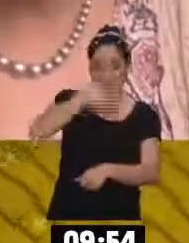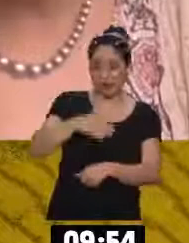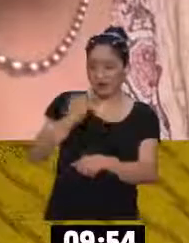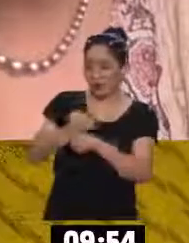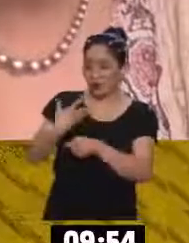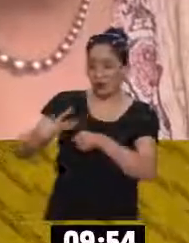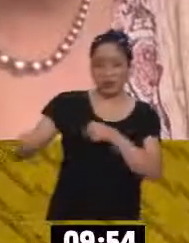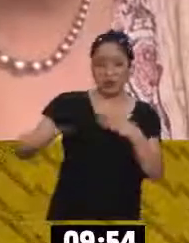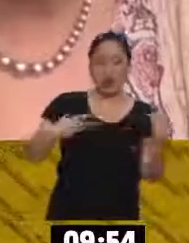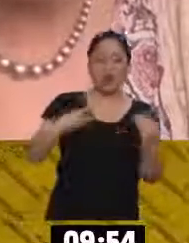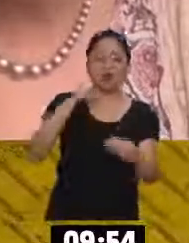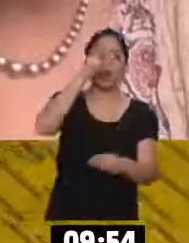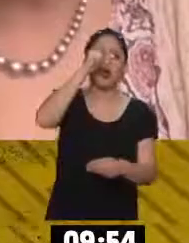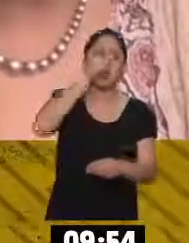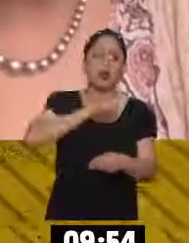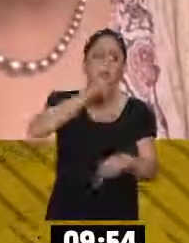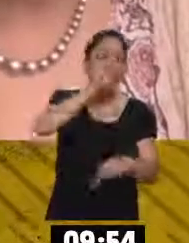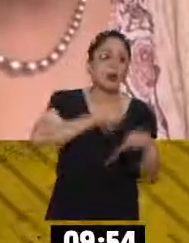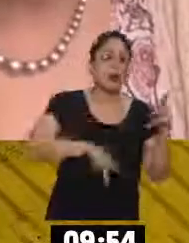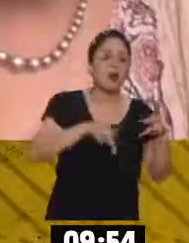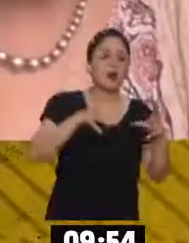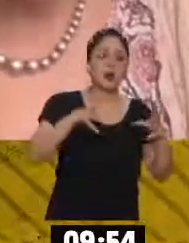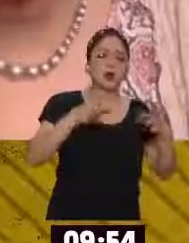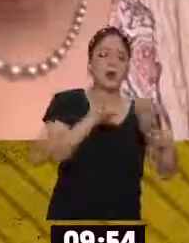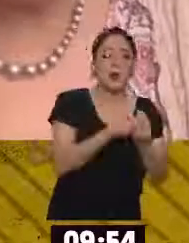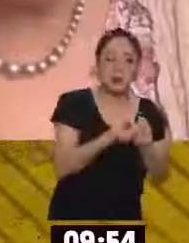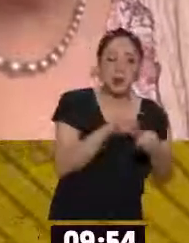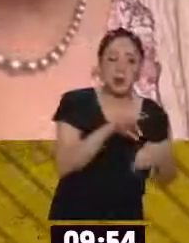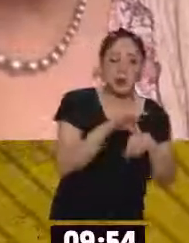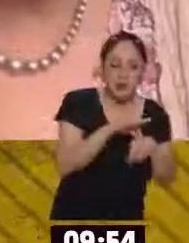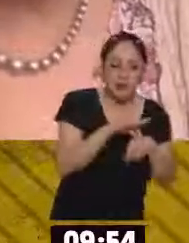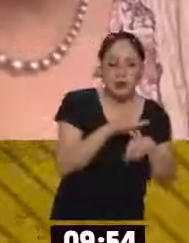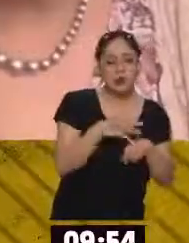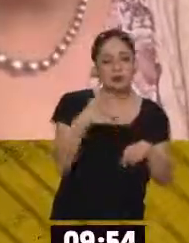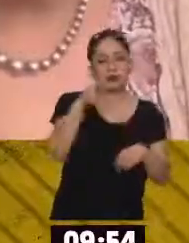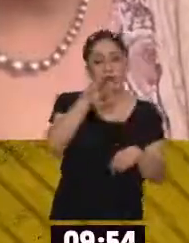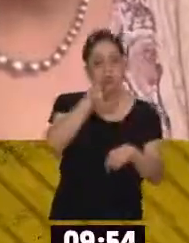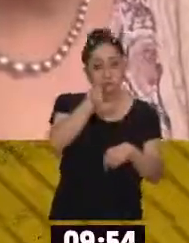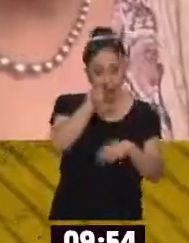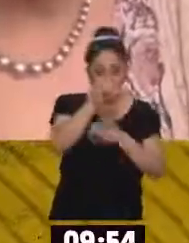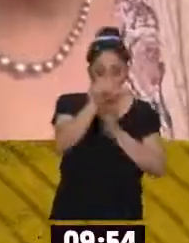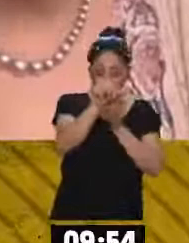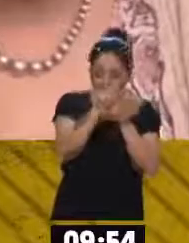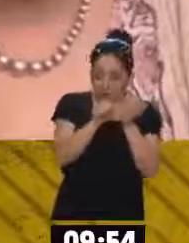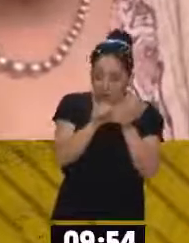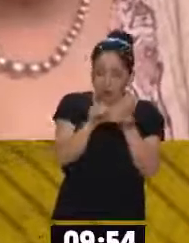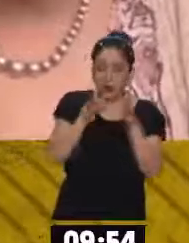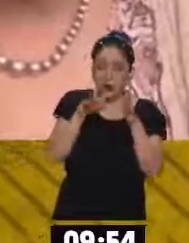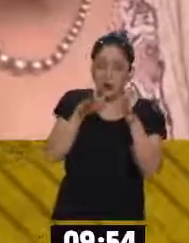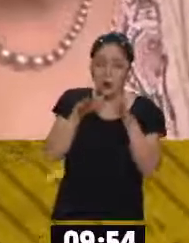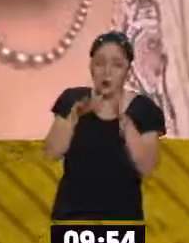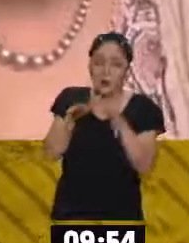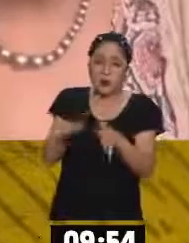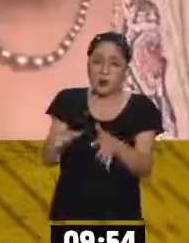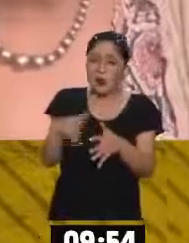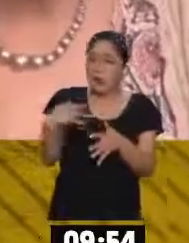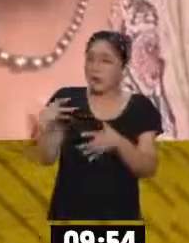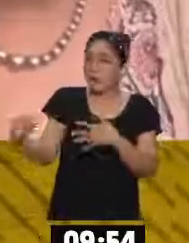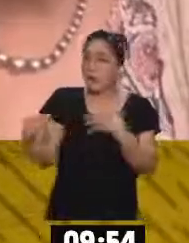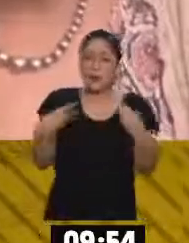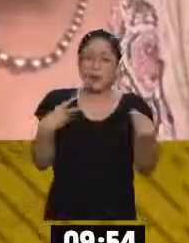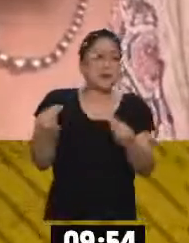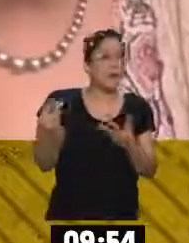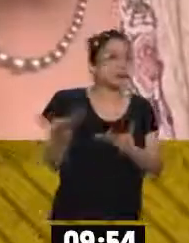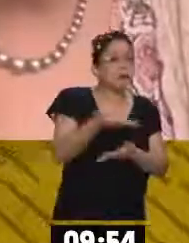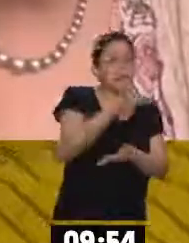trabajar solos desde su casa, con esto tan duro que fueron estos 18 meses de pandemia. Entonces nos